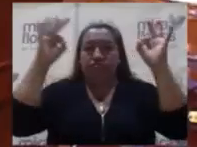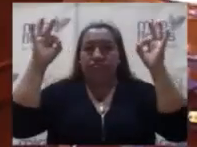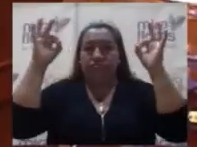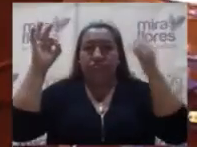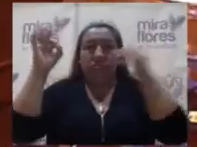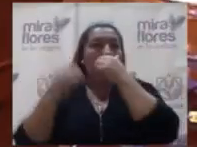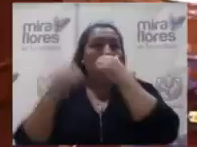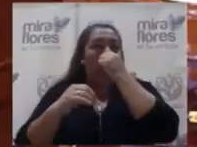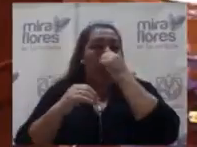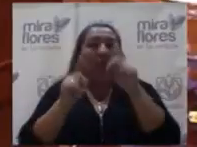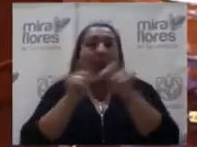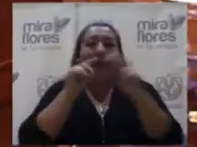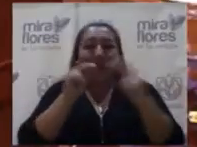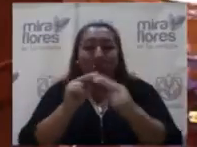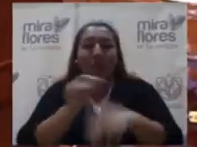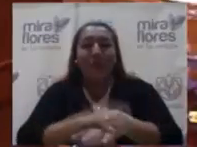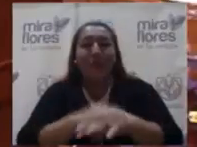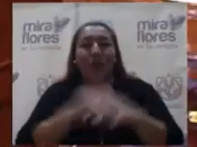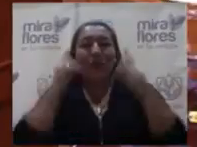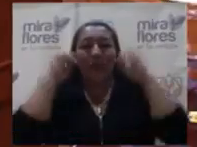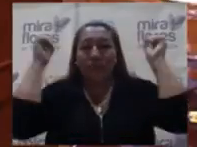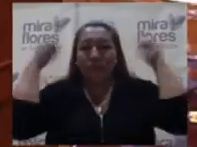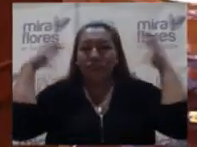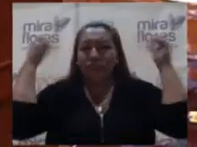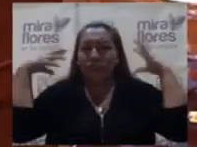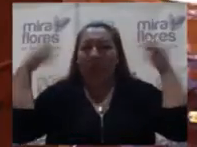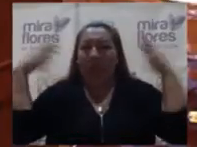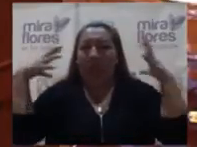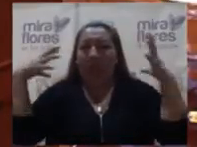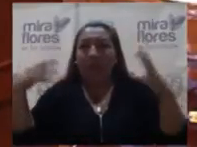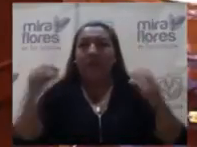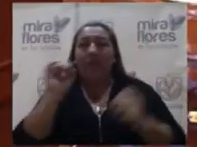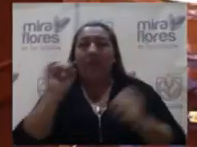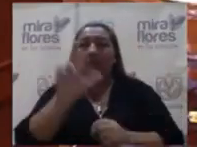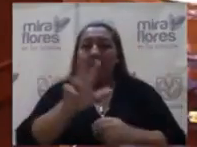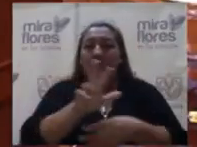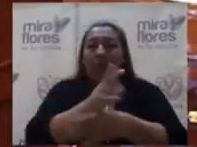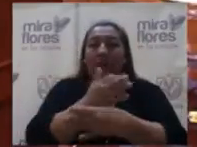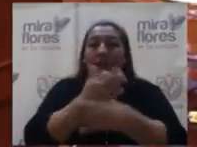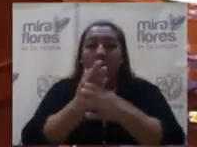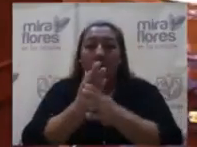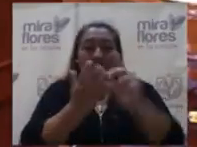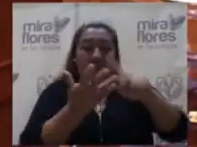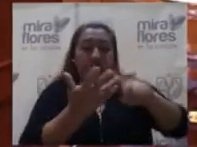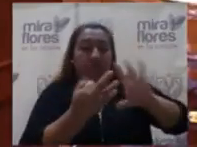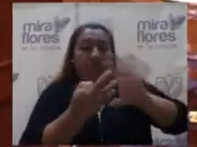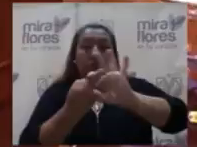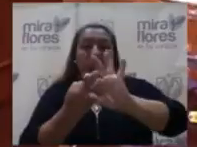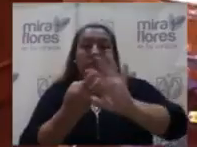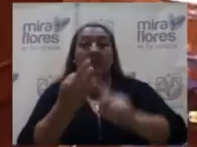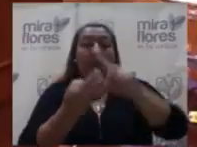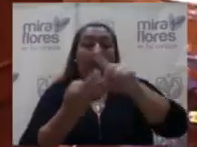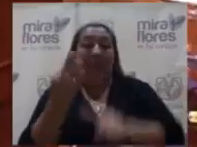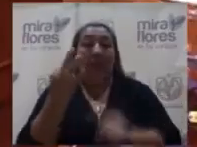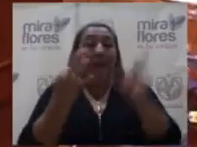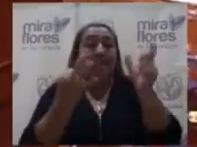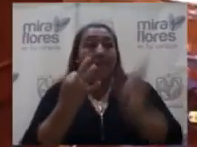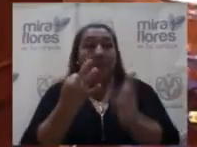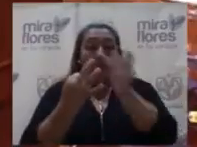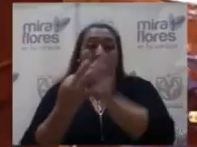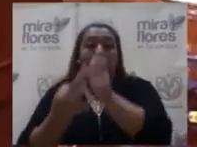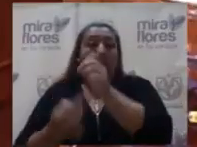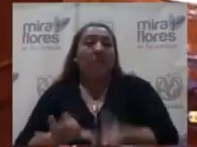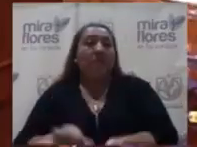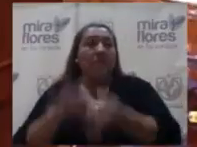ventilación y detección de sistemas de alarmas, en esas 3 ramas de los especialistas.